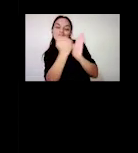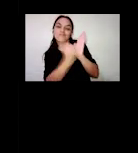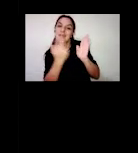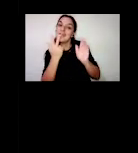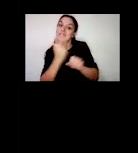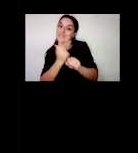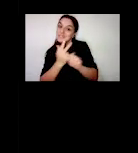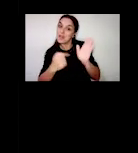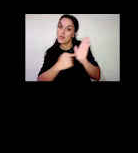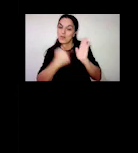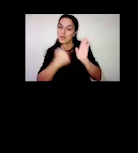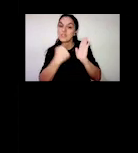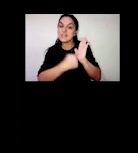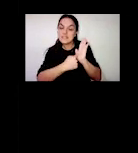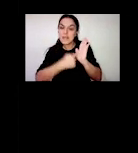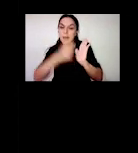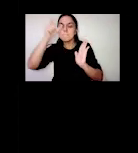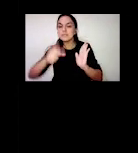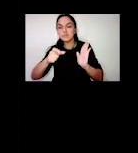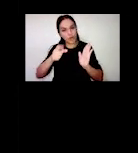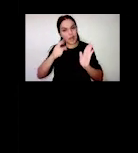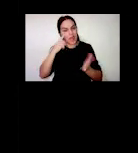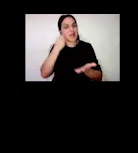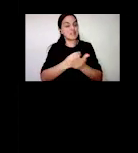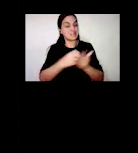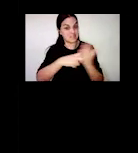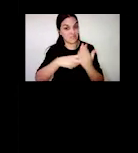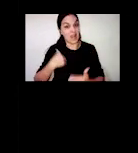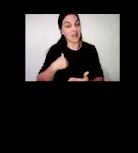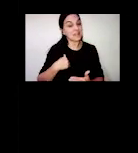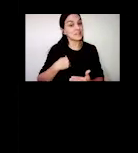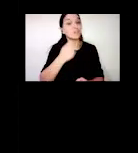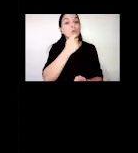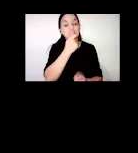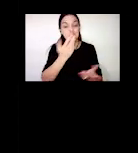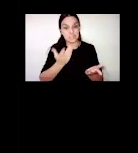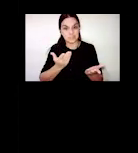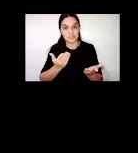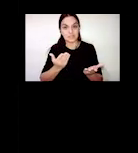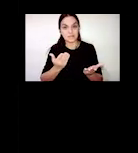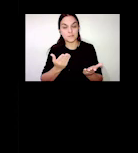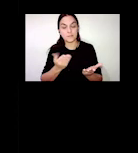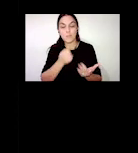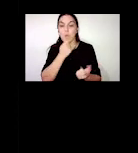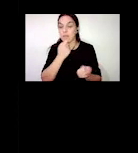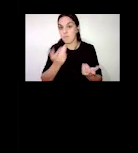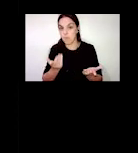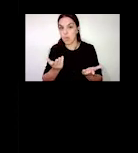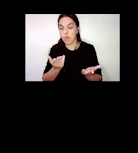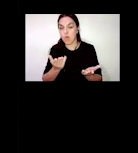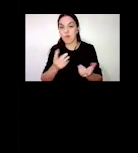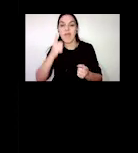dice que va a ser residente fiscal argentino si pasó más días